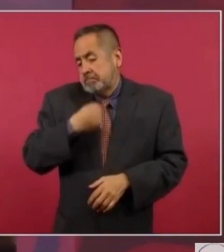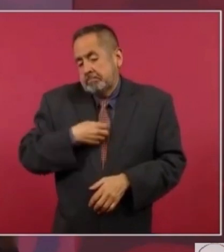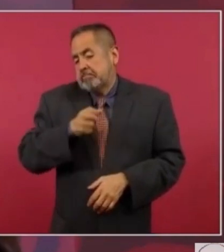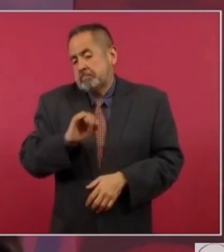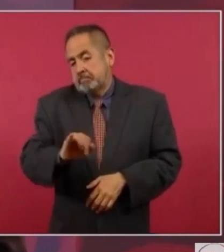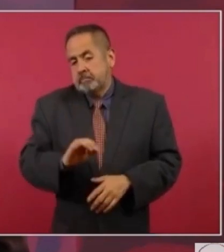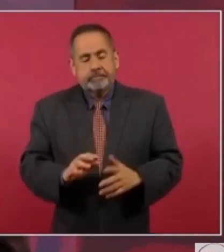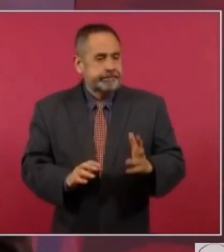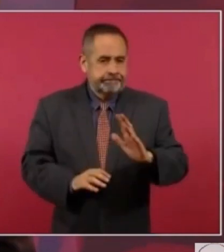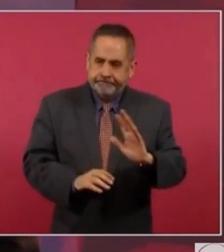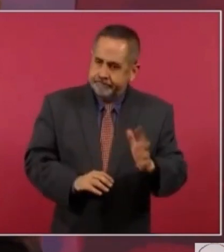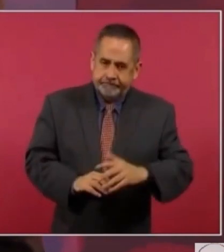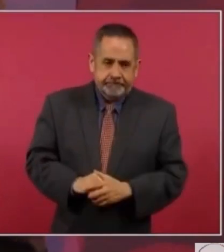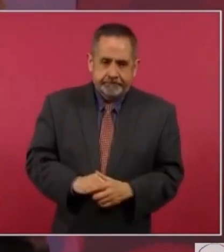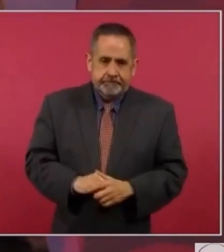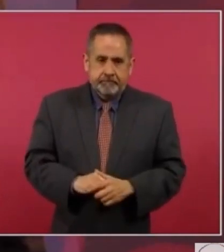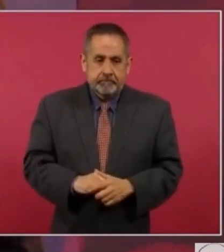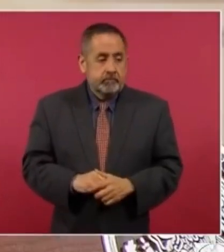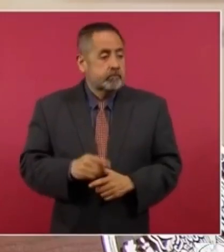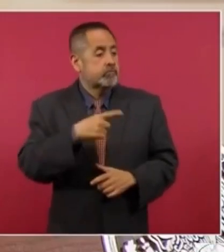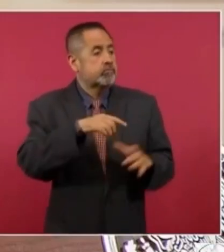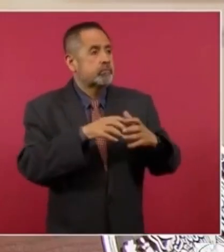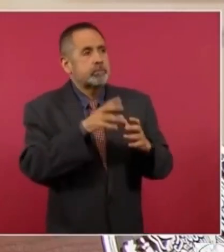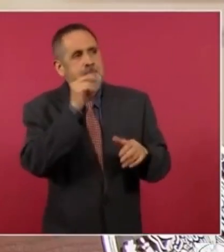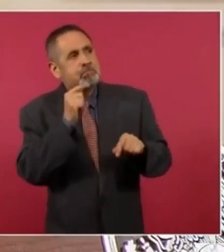y pensaban que eran intocables,